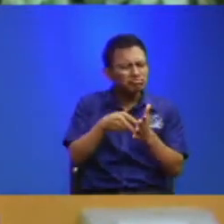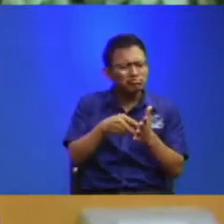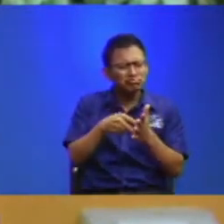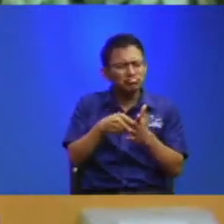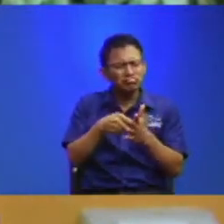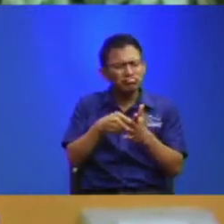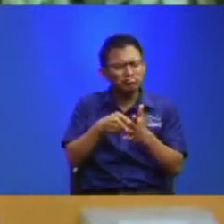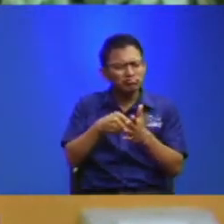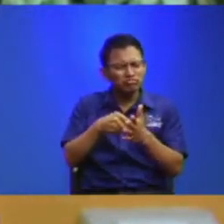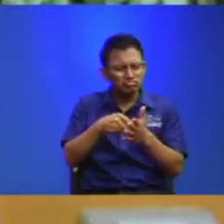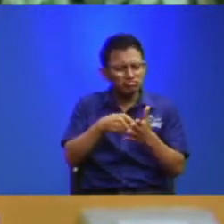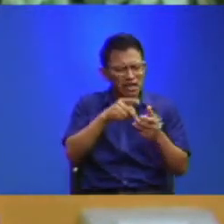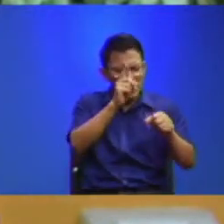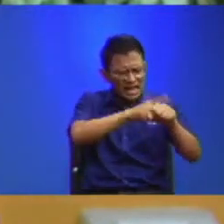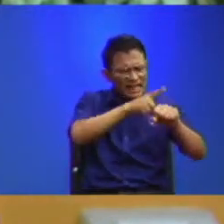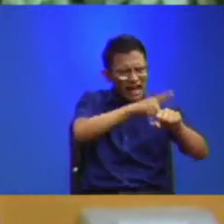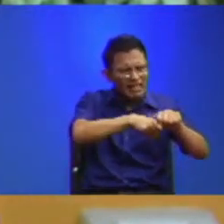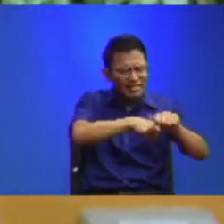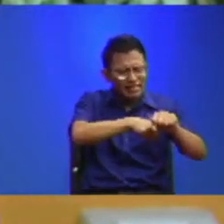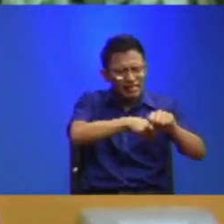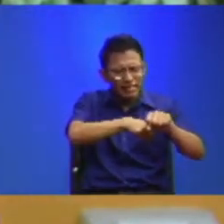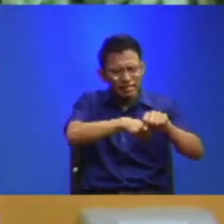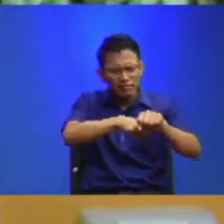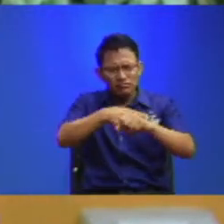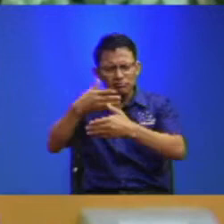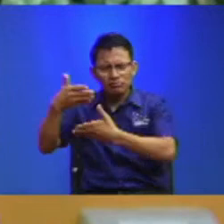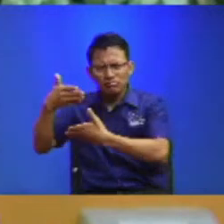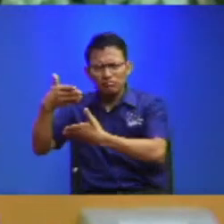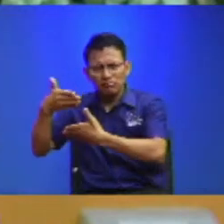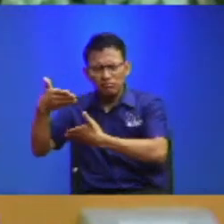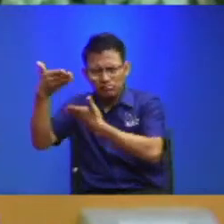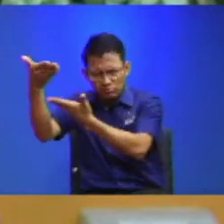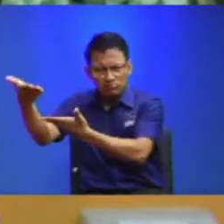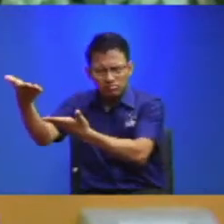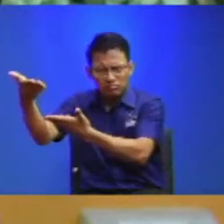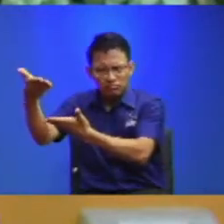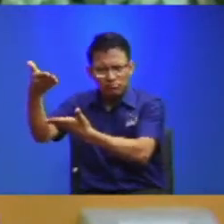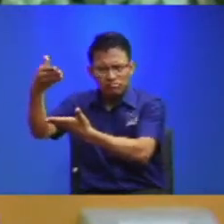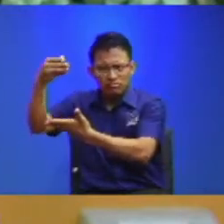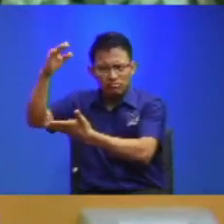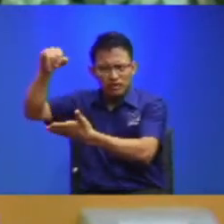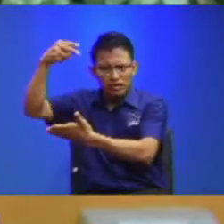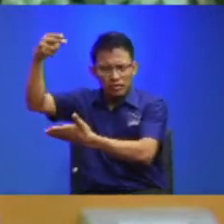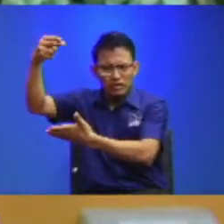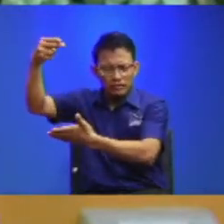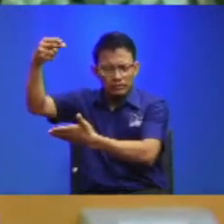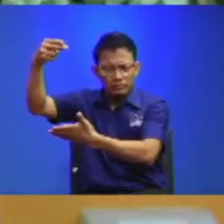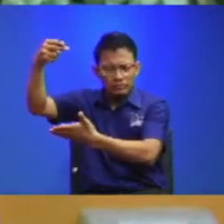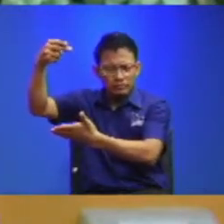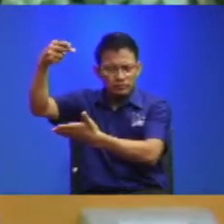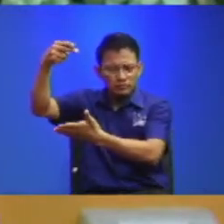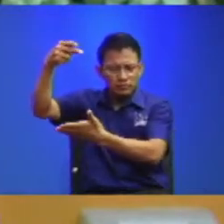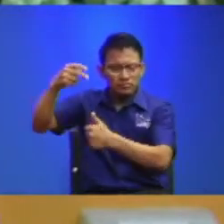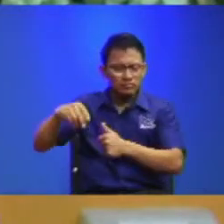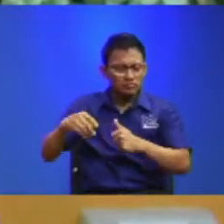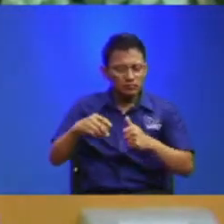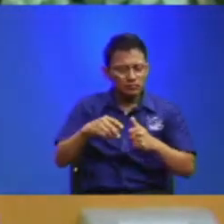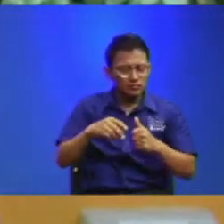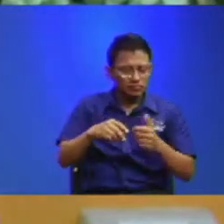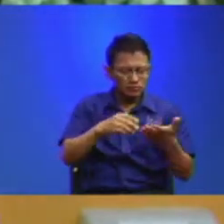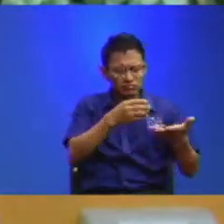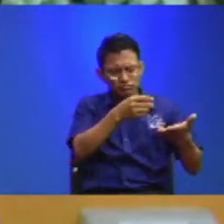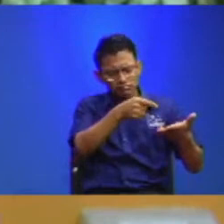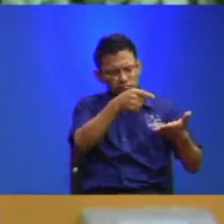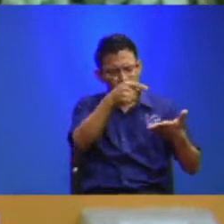digamos, aquí yo puse este versículo por la palabra piedra tropiezo, pero cuando miramos las otras versiones, se nos aclara más